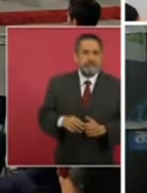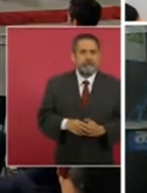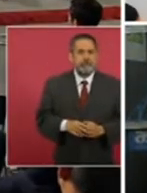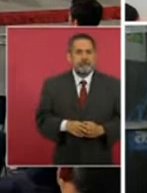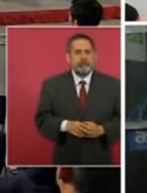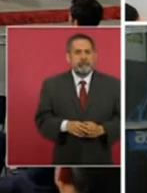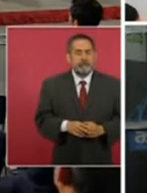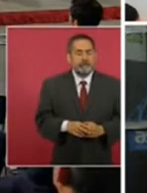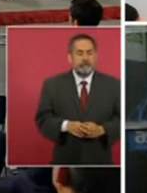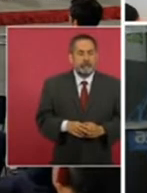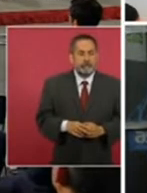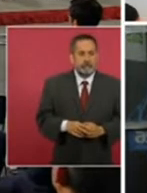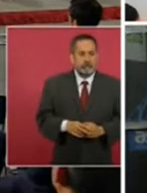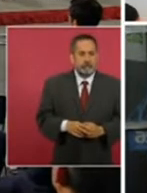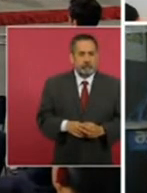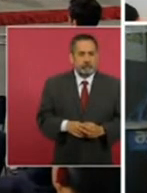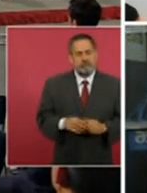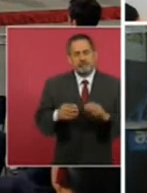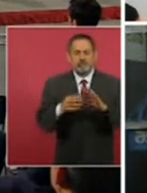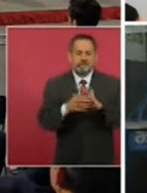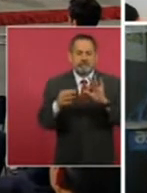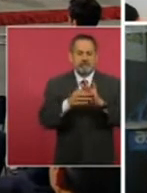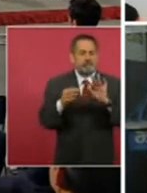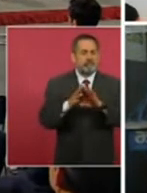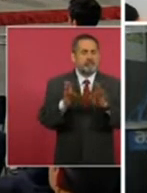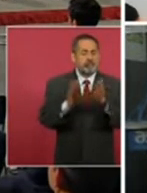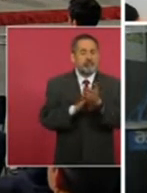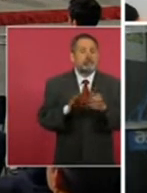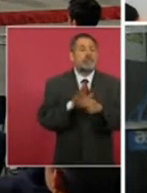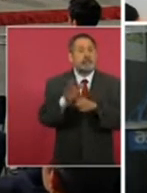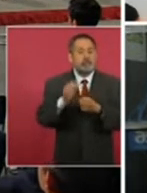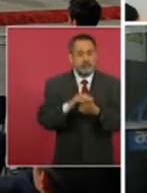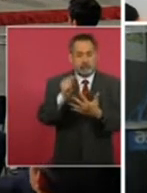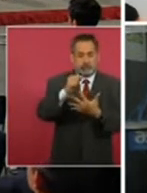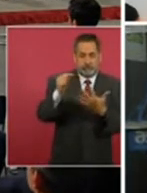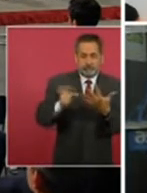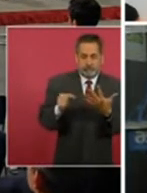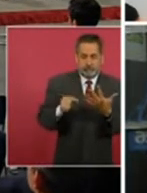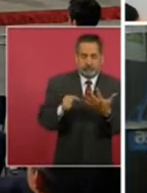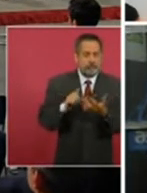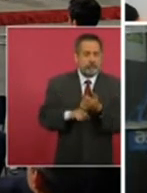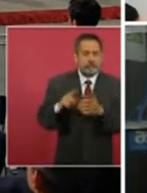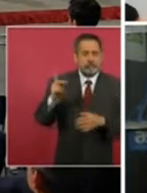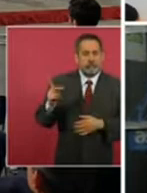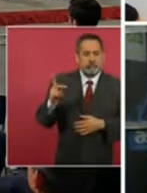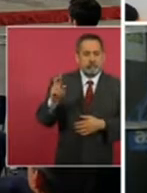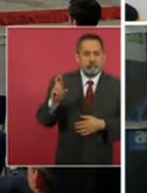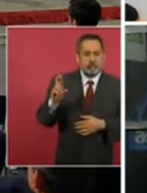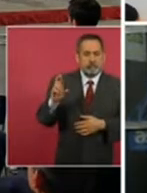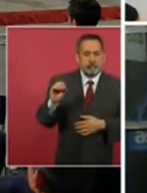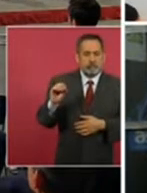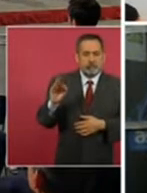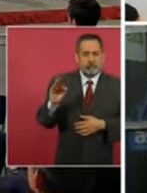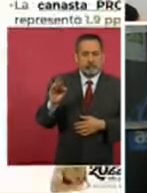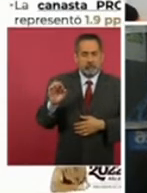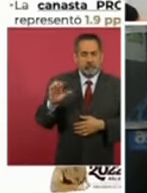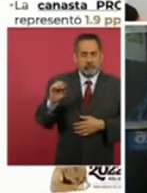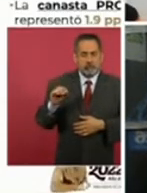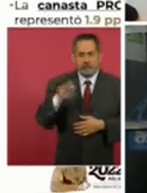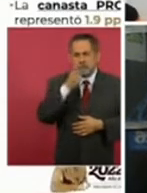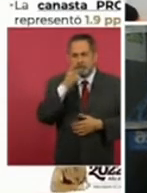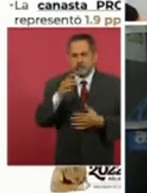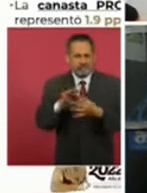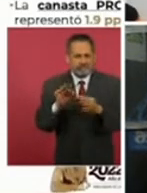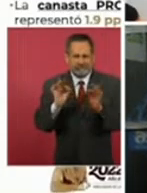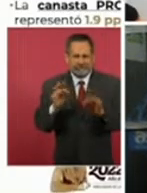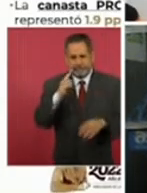interior, lo que estamos viendo es una pérdida de control, sobre todo en el subyacente, donde la política monetaria tiene mucho mayor impacto, y por supuesto,